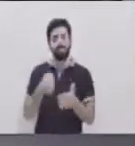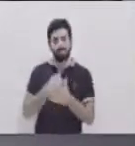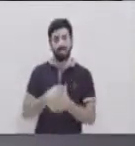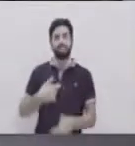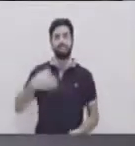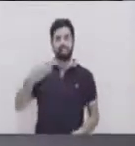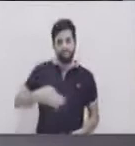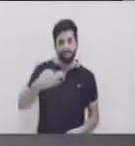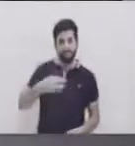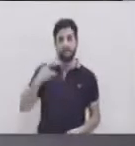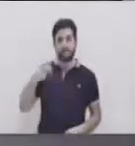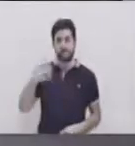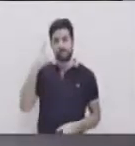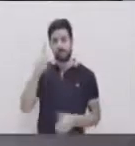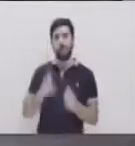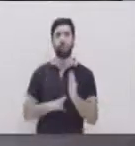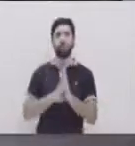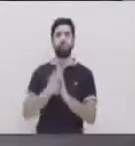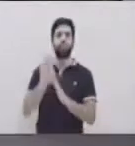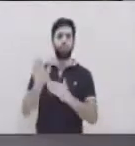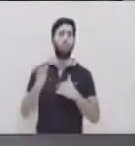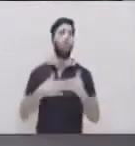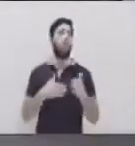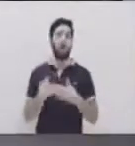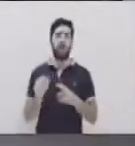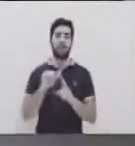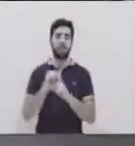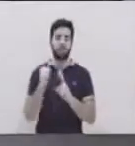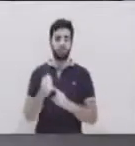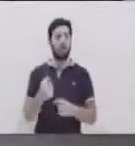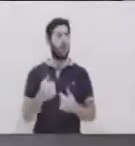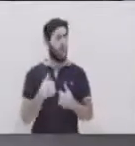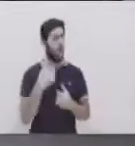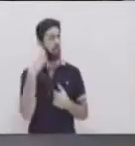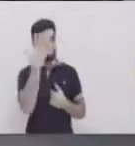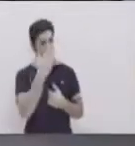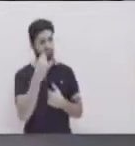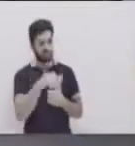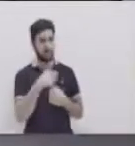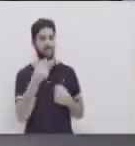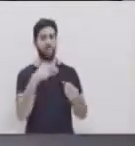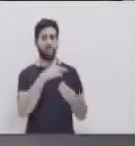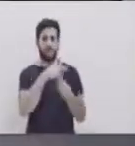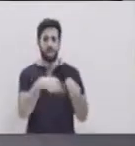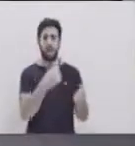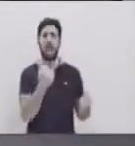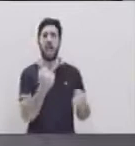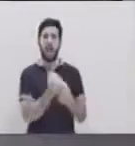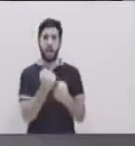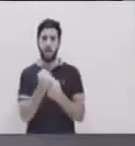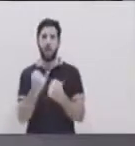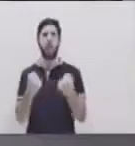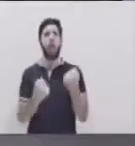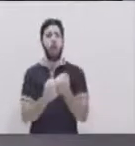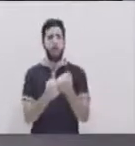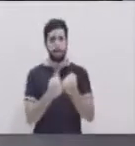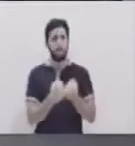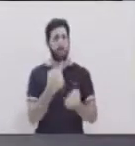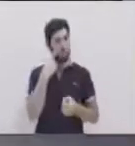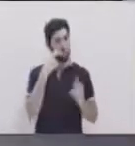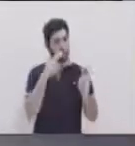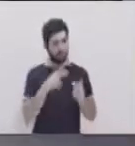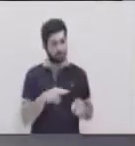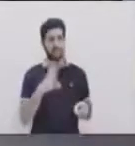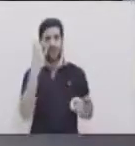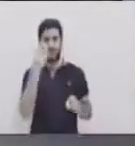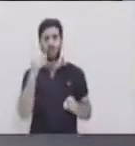y disciplina lo que uno necesita para cualquier deporte. Y qué lindo que tu familia te ha apoyado a lo largo de tu carrera. Y me quedo con